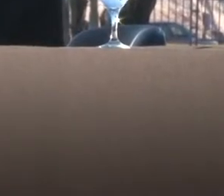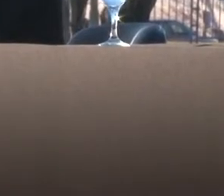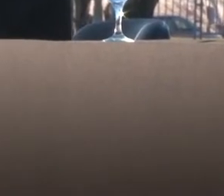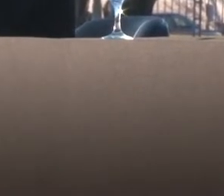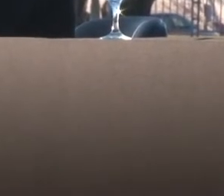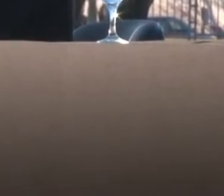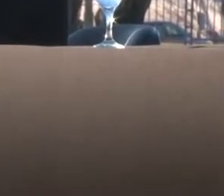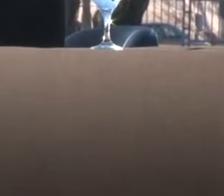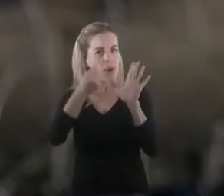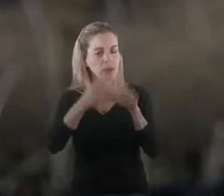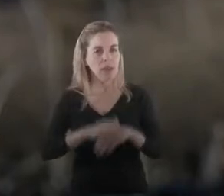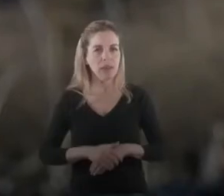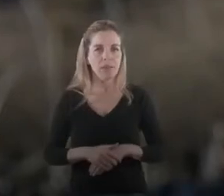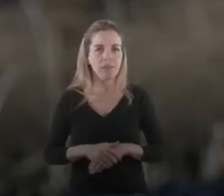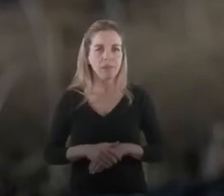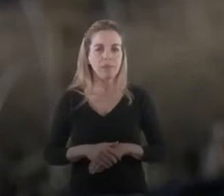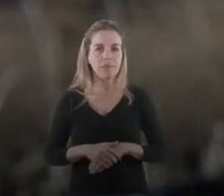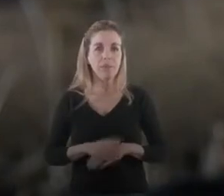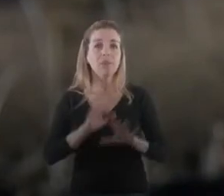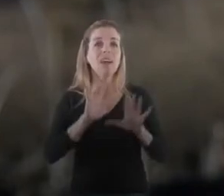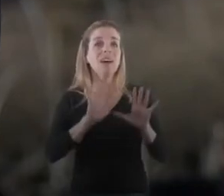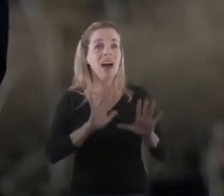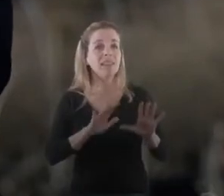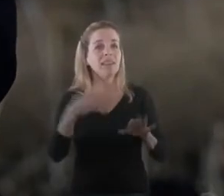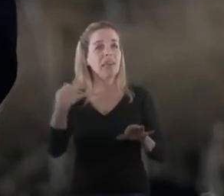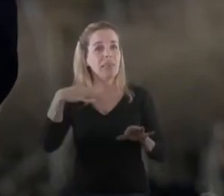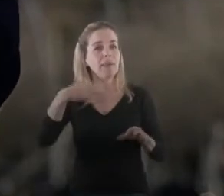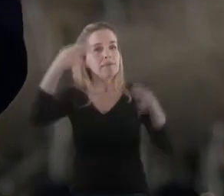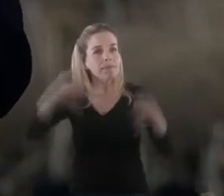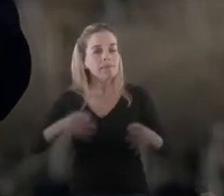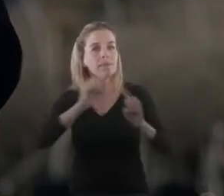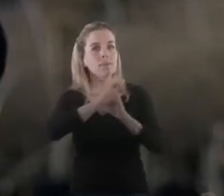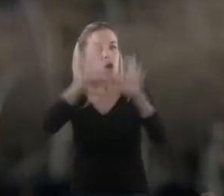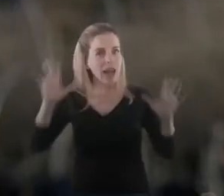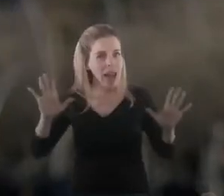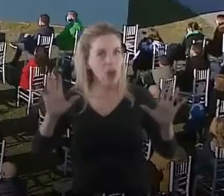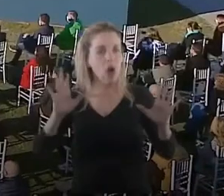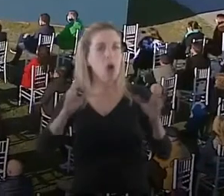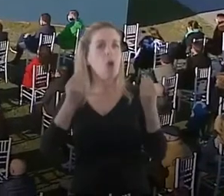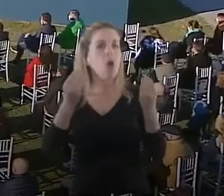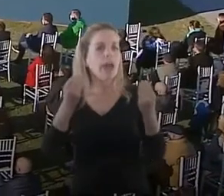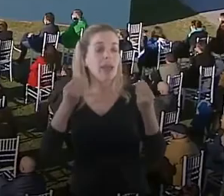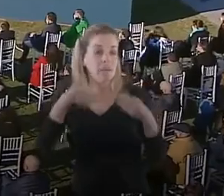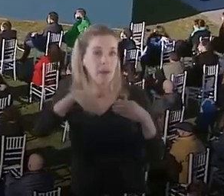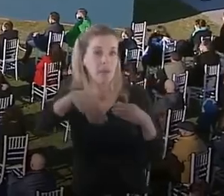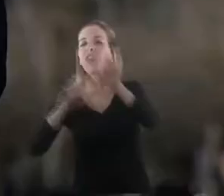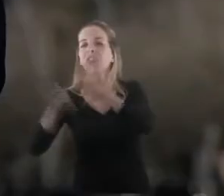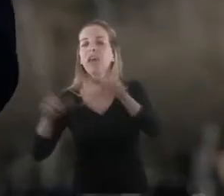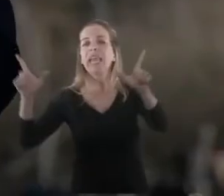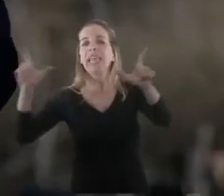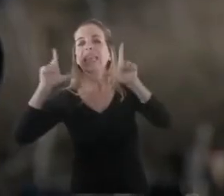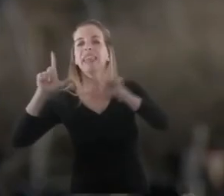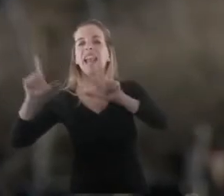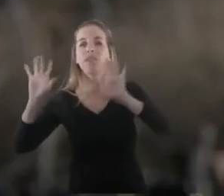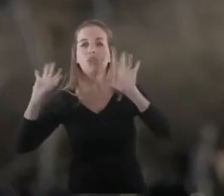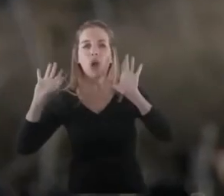que representa esta ley. Y eso es lo que tiene que quedar claro que se vota en septiembre y en noviembre. Lo que